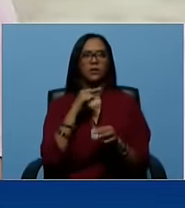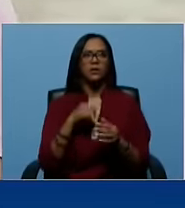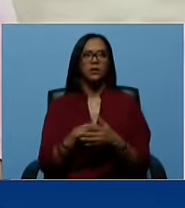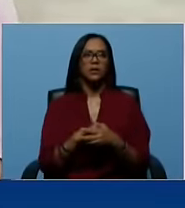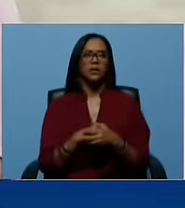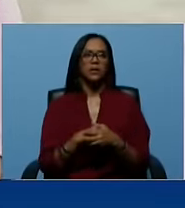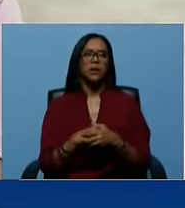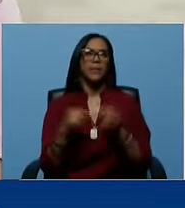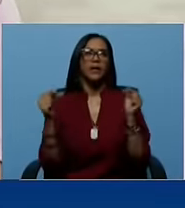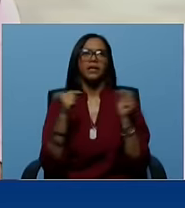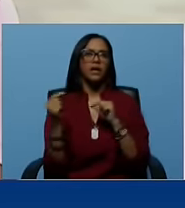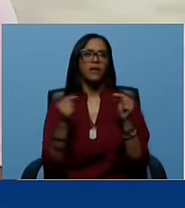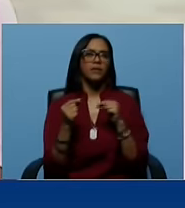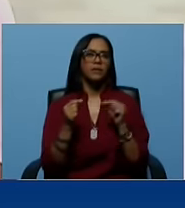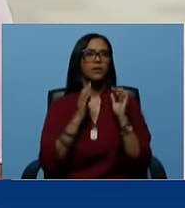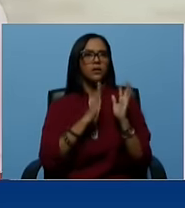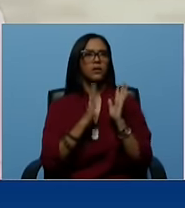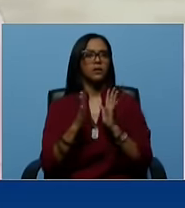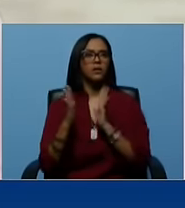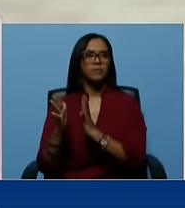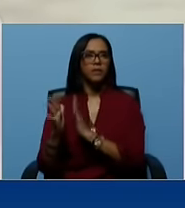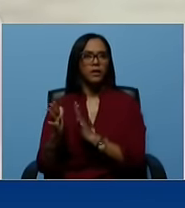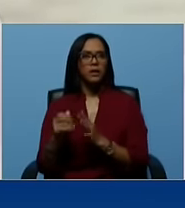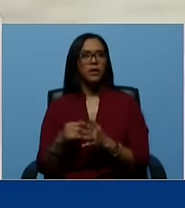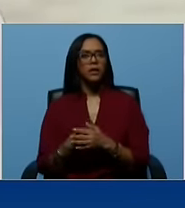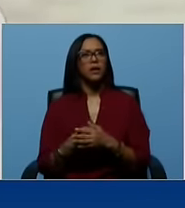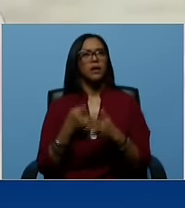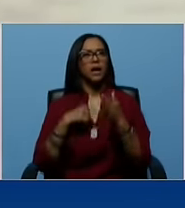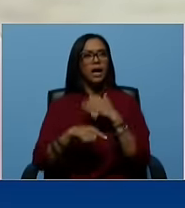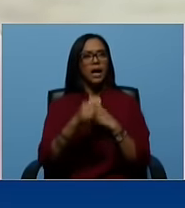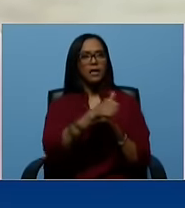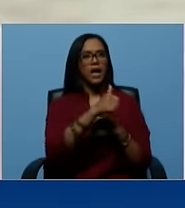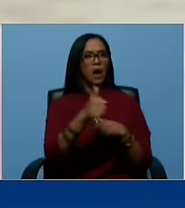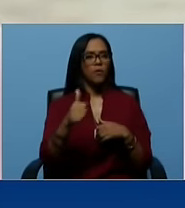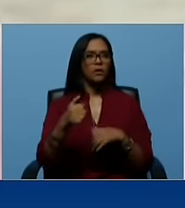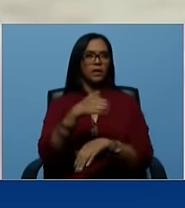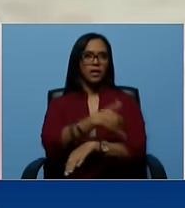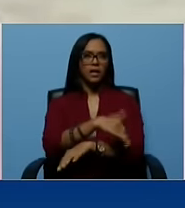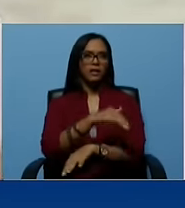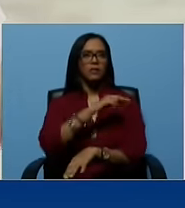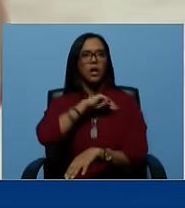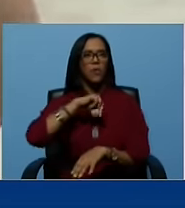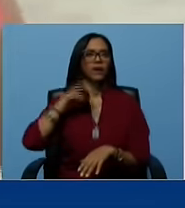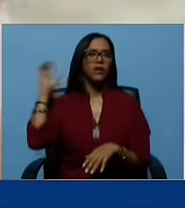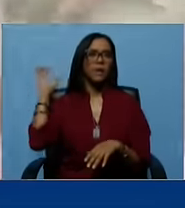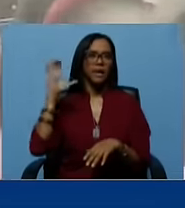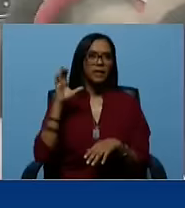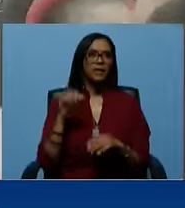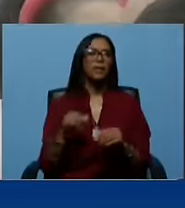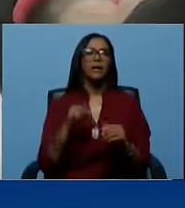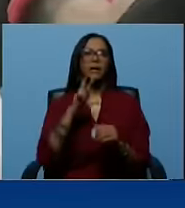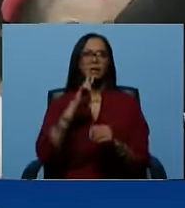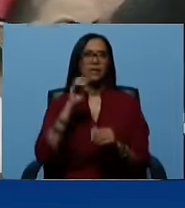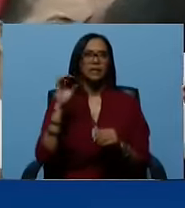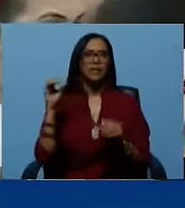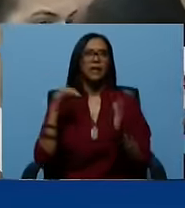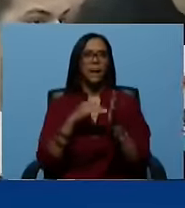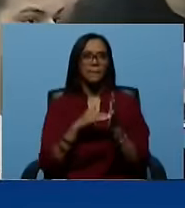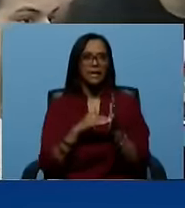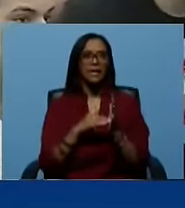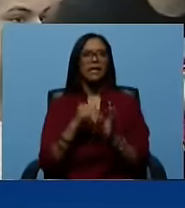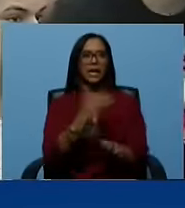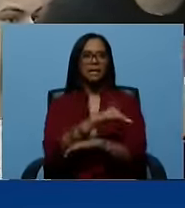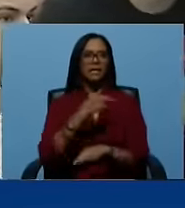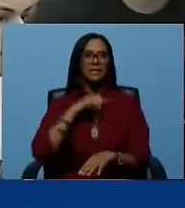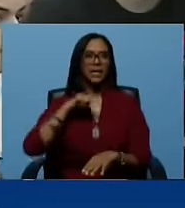el debate, para la reorganización, para ir a cada una de las calles de nuestro país, las más de 300.000 calles que tenemos en nuestro